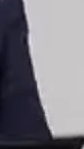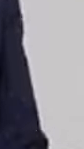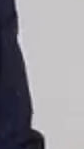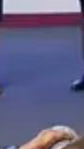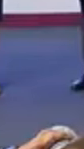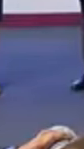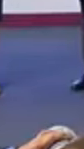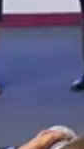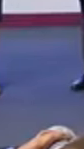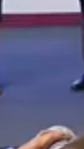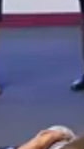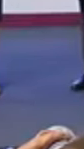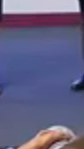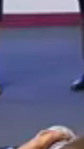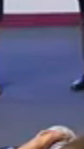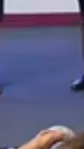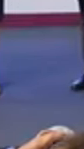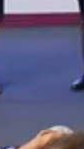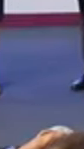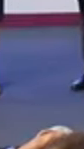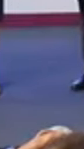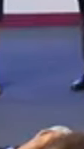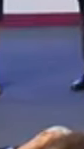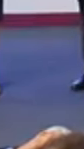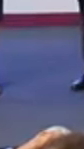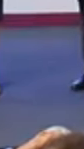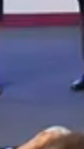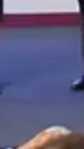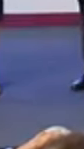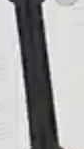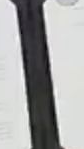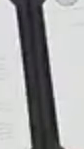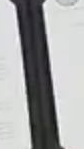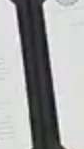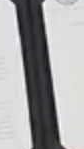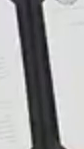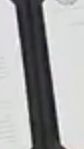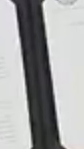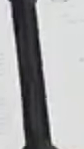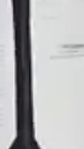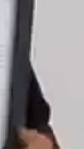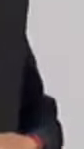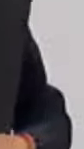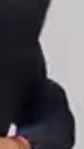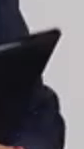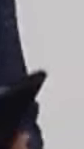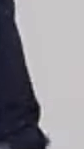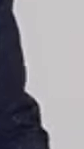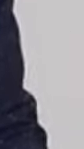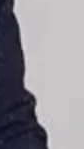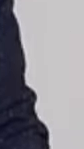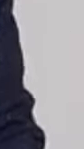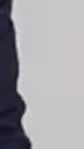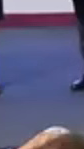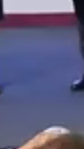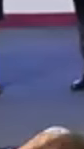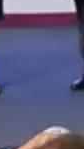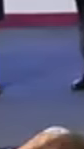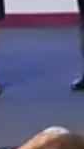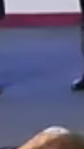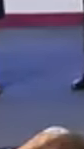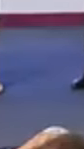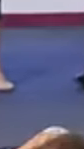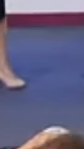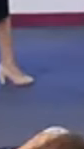seguir un proceso de aprobación ustedes que opinan, pero antes